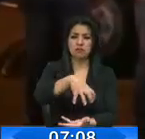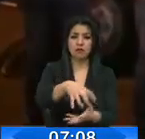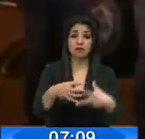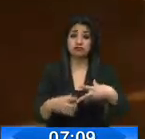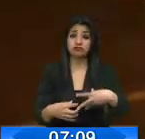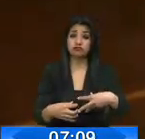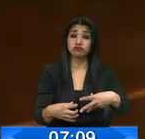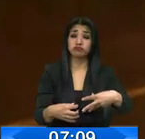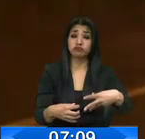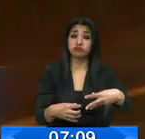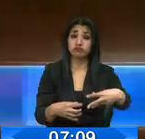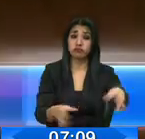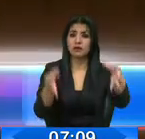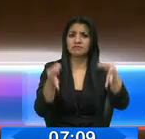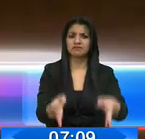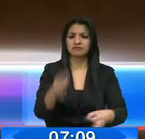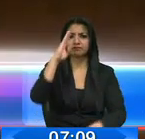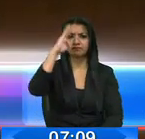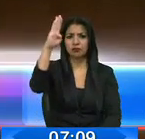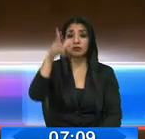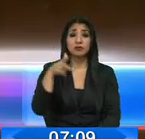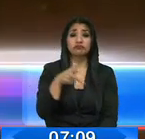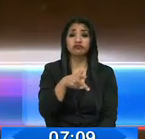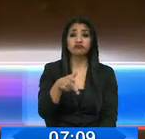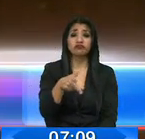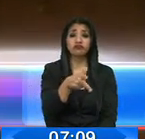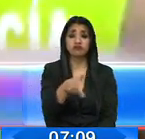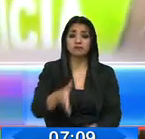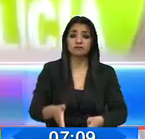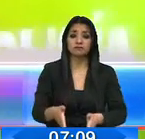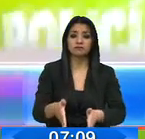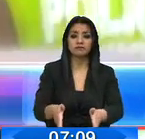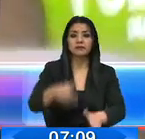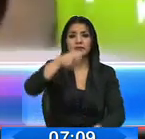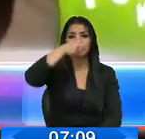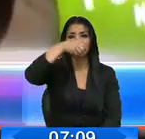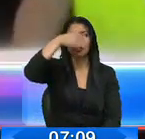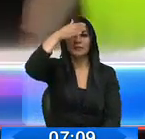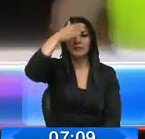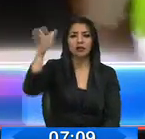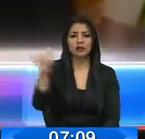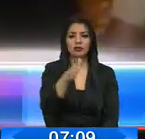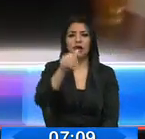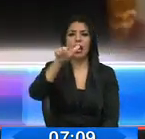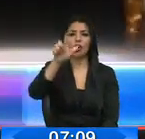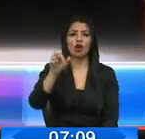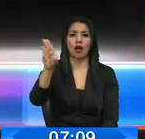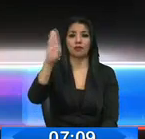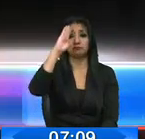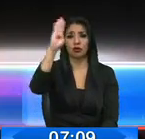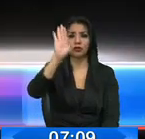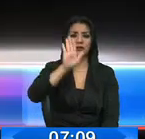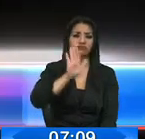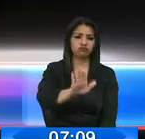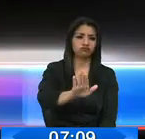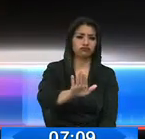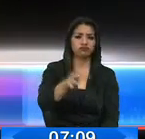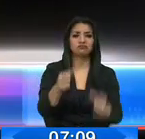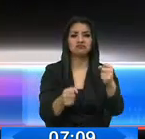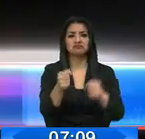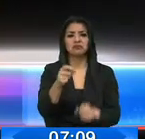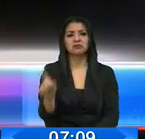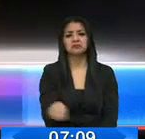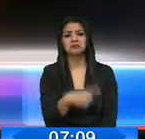camino, montaron un operativo en la vía Aloac-Santo Domingo cuando pasaban por Ayuriquín. Papeles de los vehículos y conductores todo en